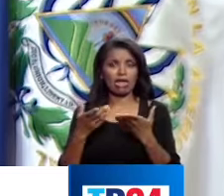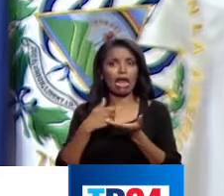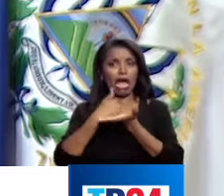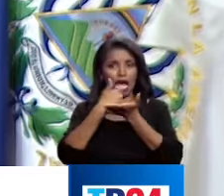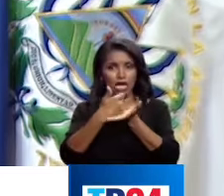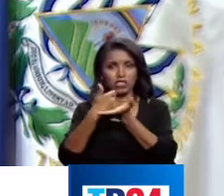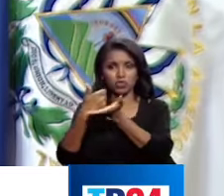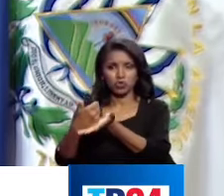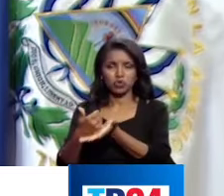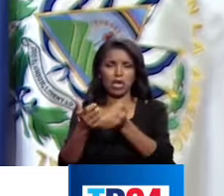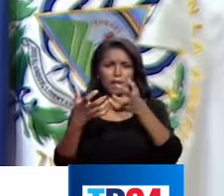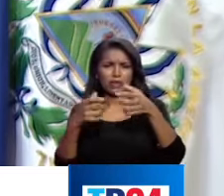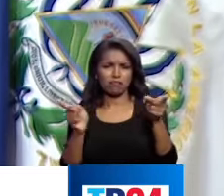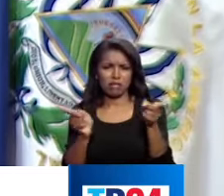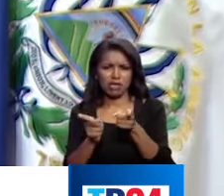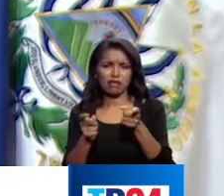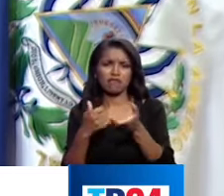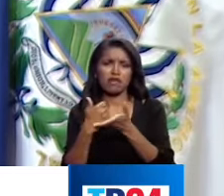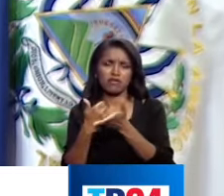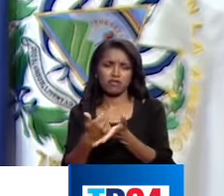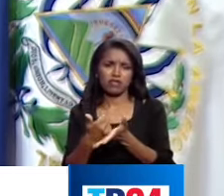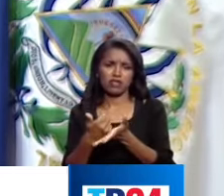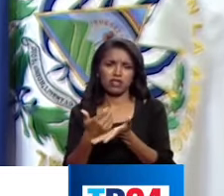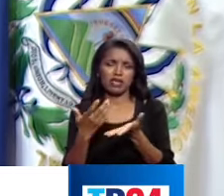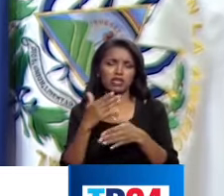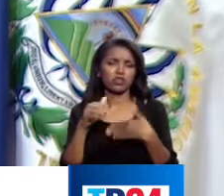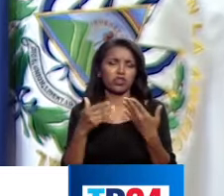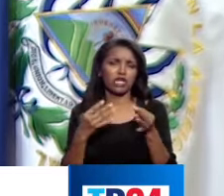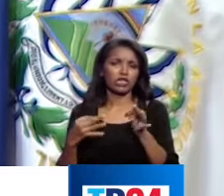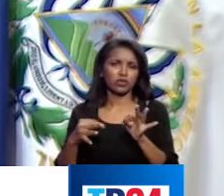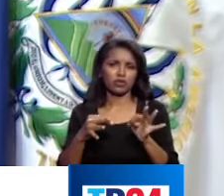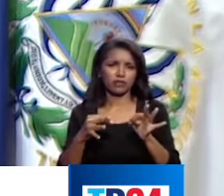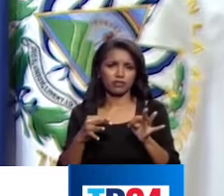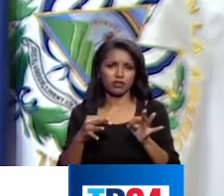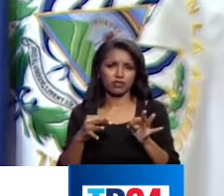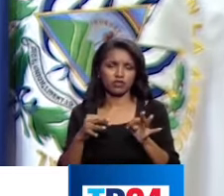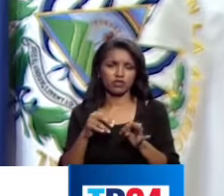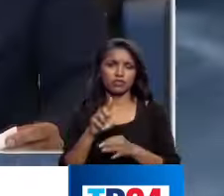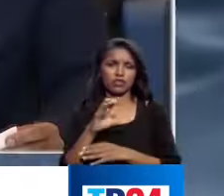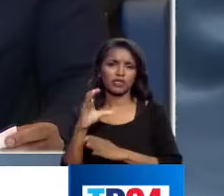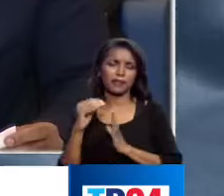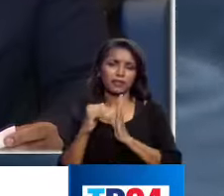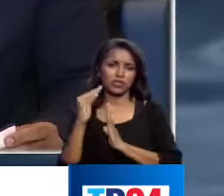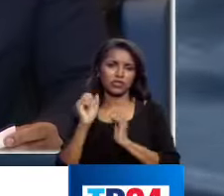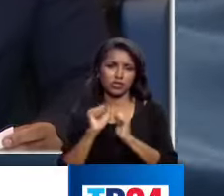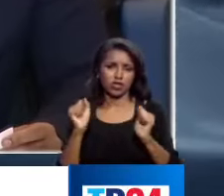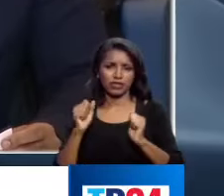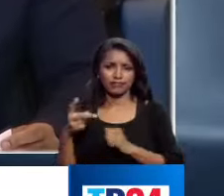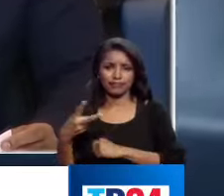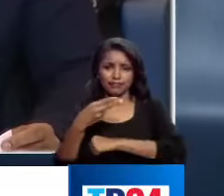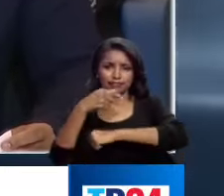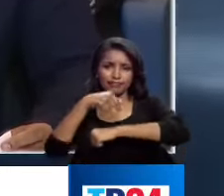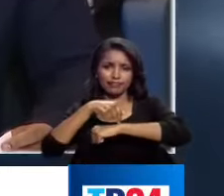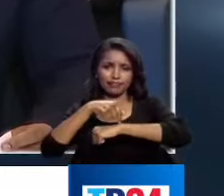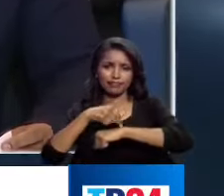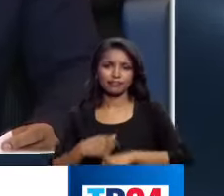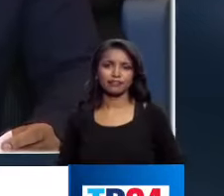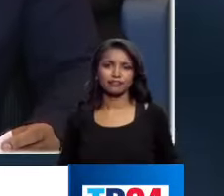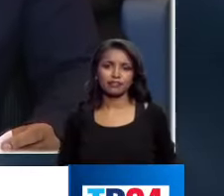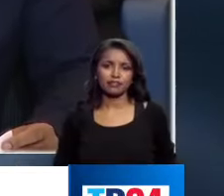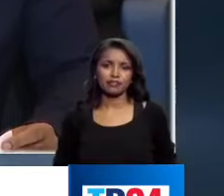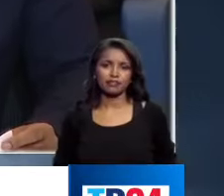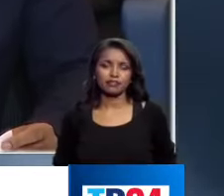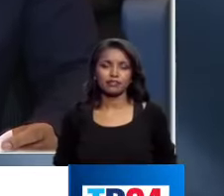financiamiento para las pequeñas empresas y para los promotores del sector turístico por 100 millones de dólares. Gracias, señor